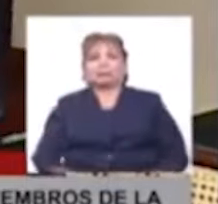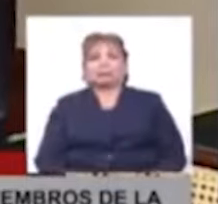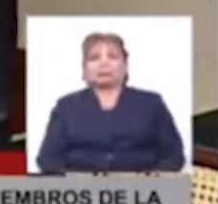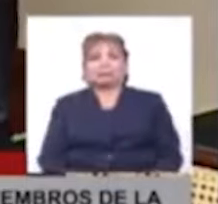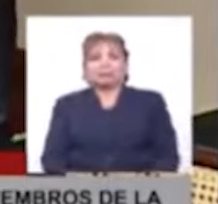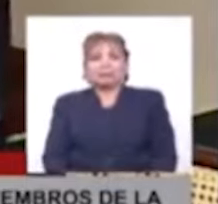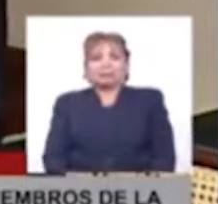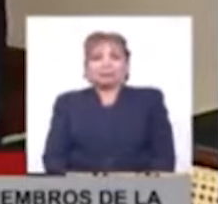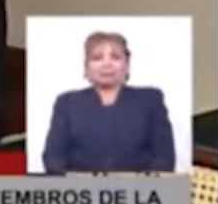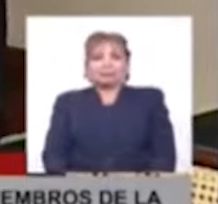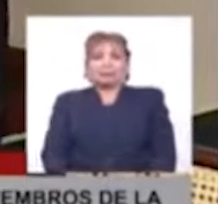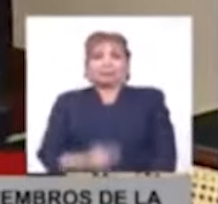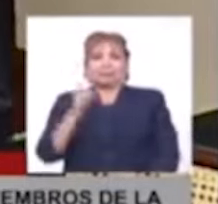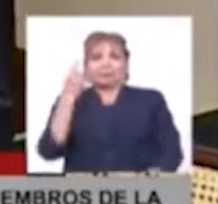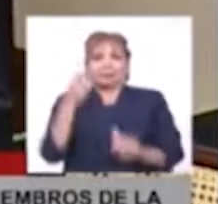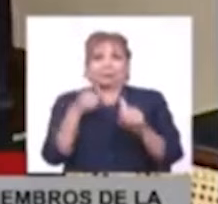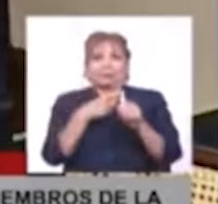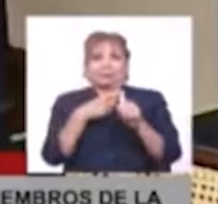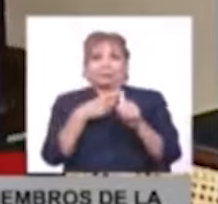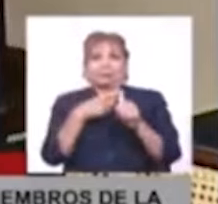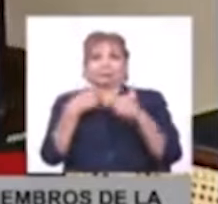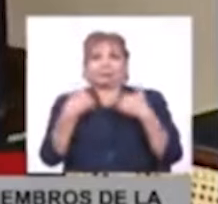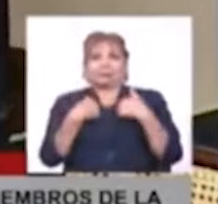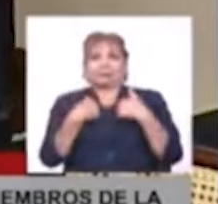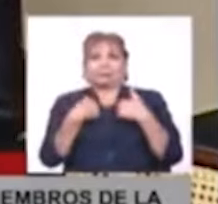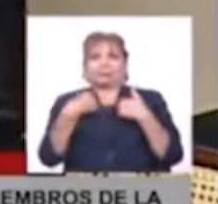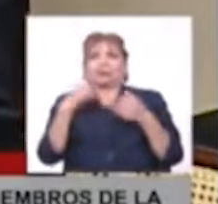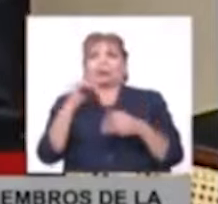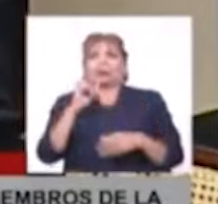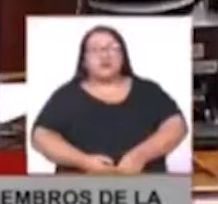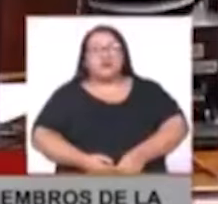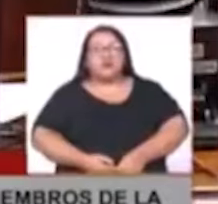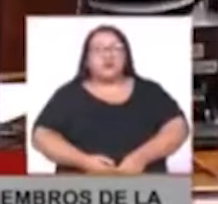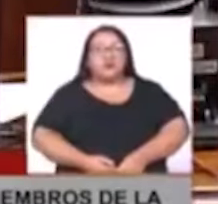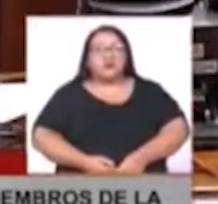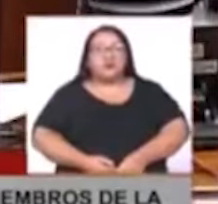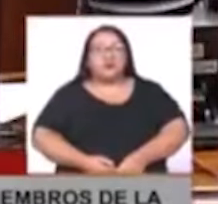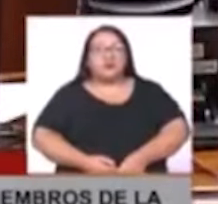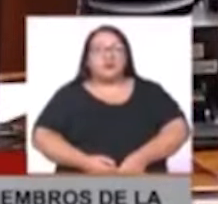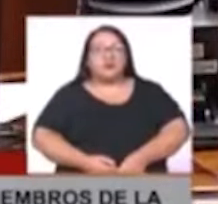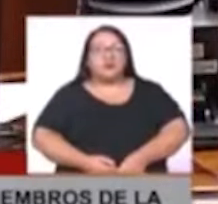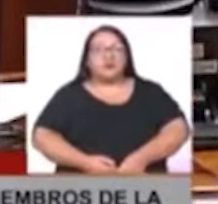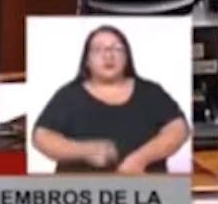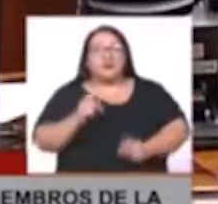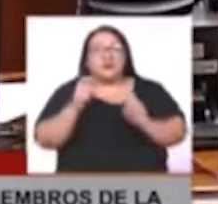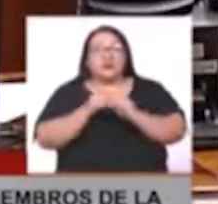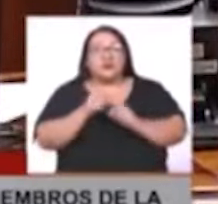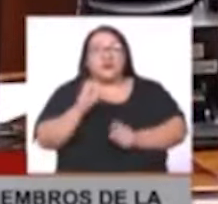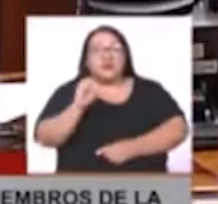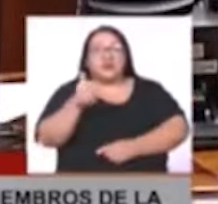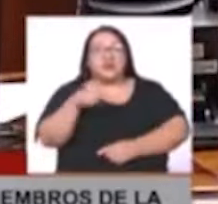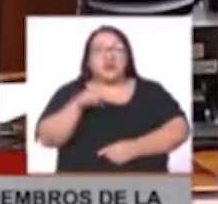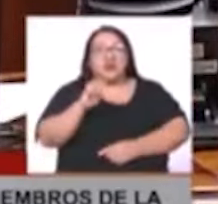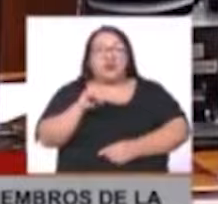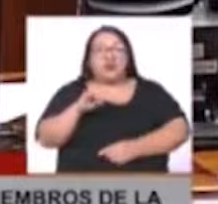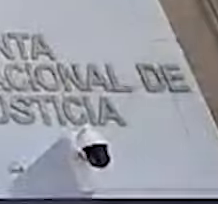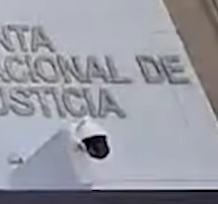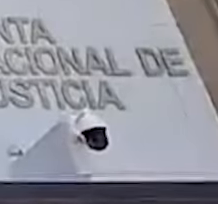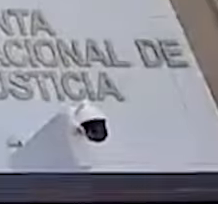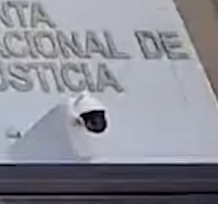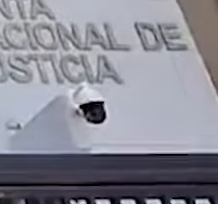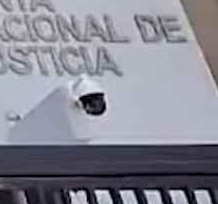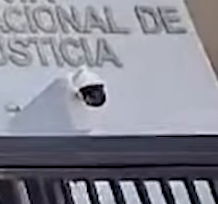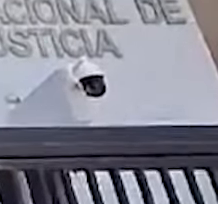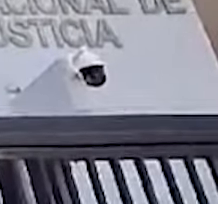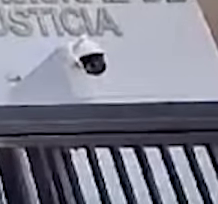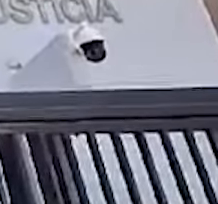jueces supremos. Y los jueces supremos cesan el día que cumplen 70 años. En el caso de la Junta se establece 75 años y